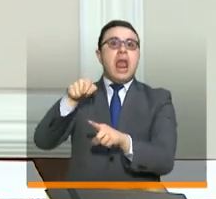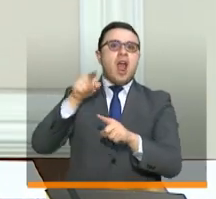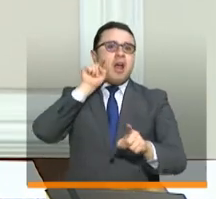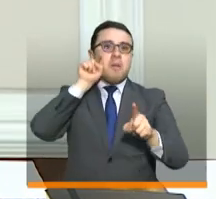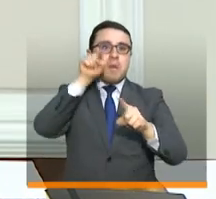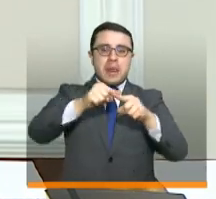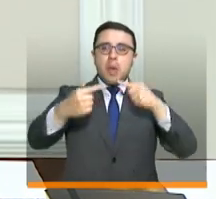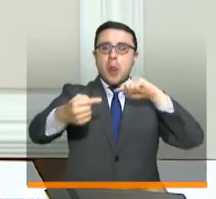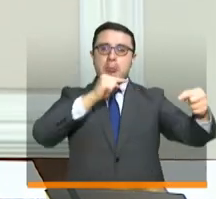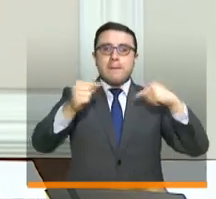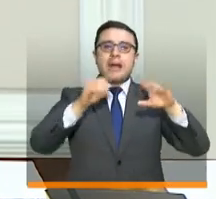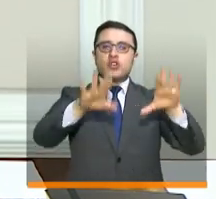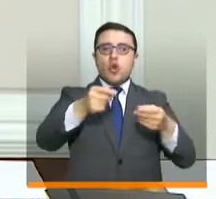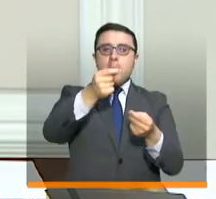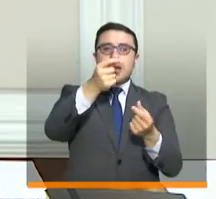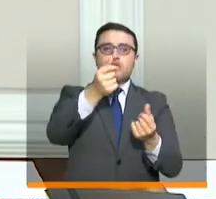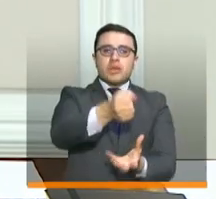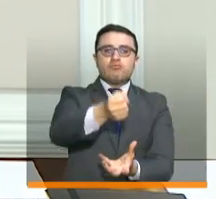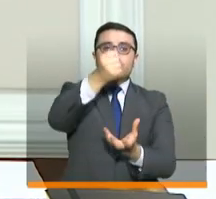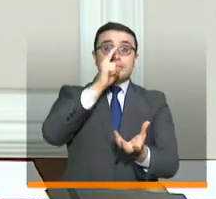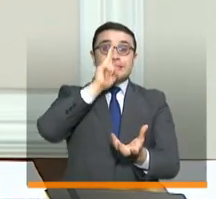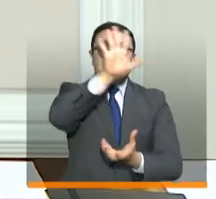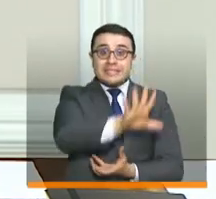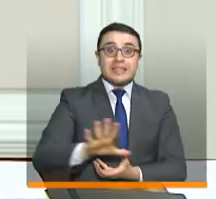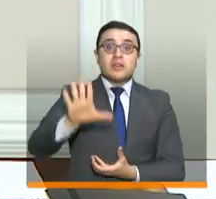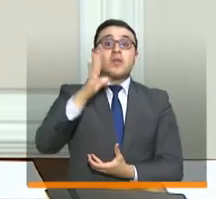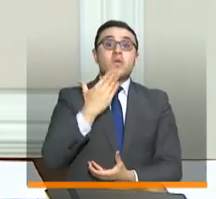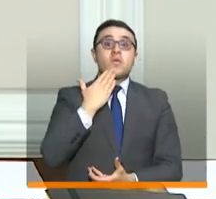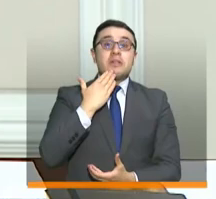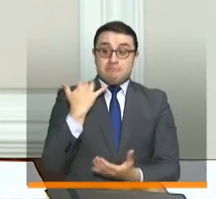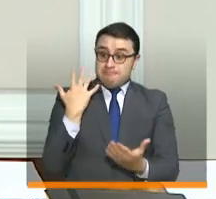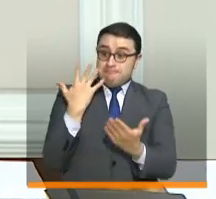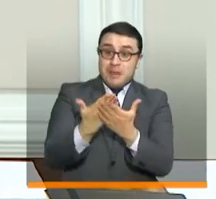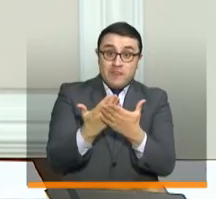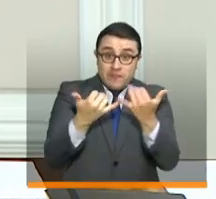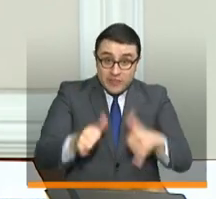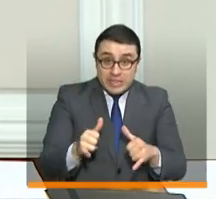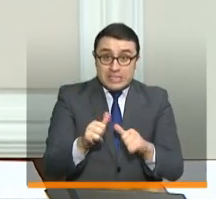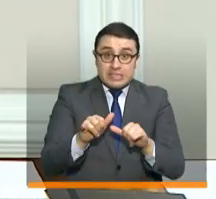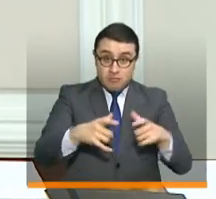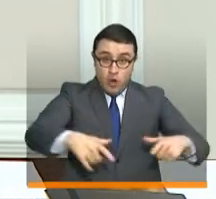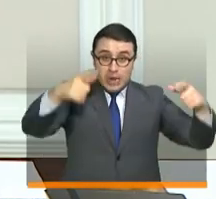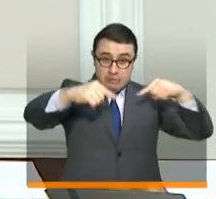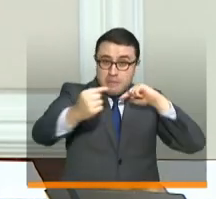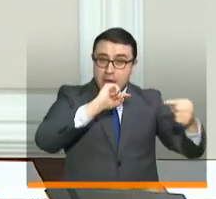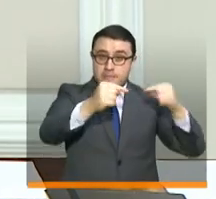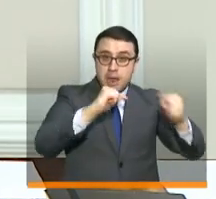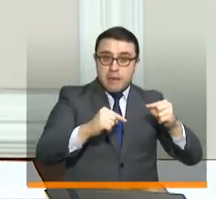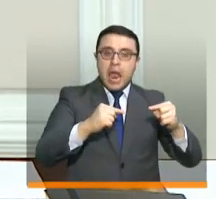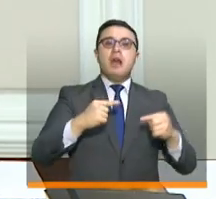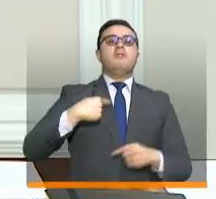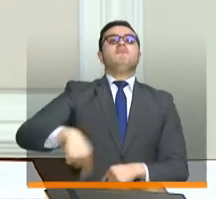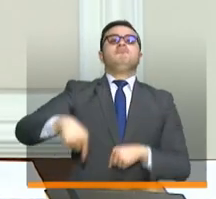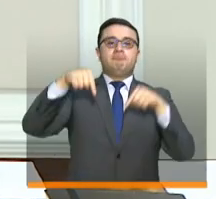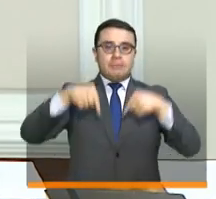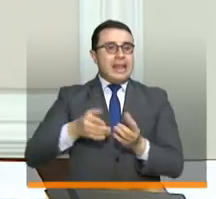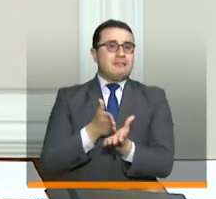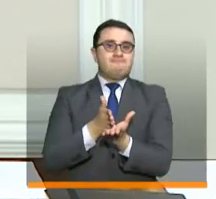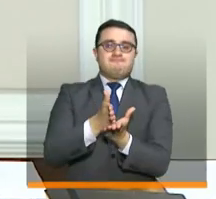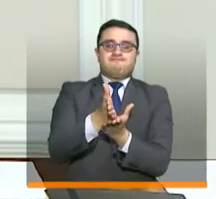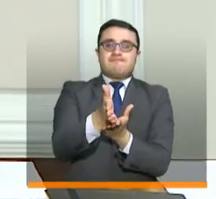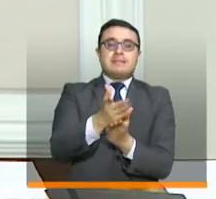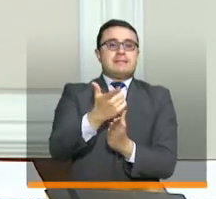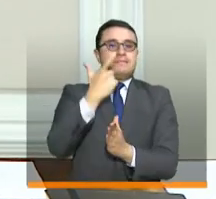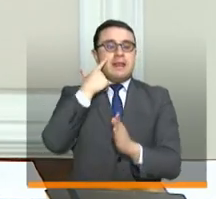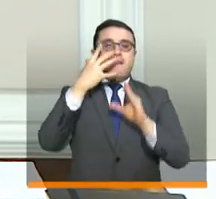del presupuesto nacional, que debe estar entrando en su etapa final, nosotros mantengamos viva la